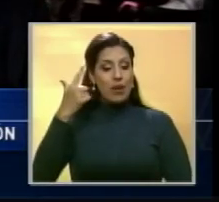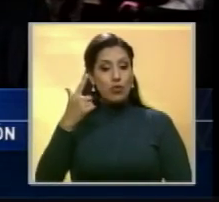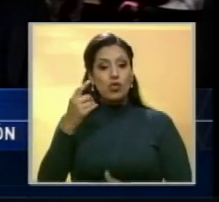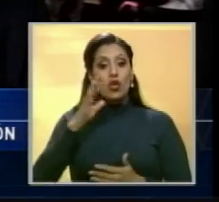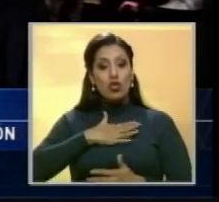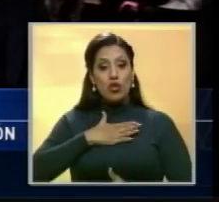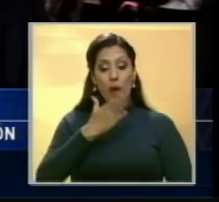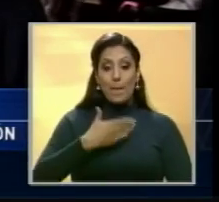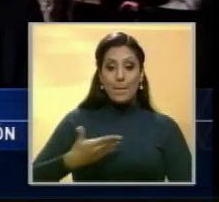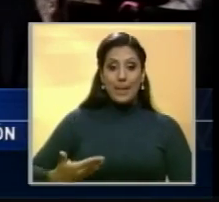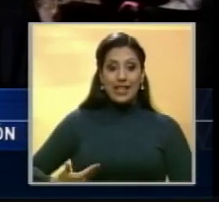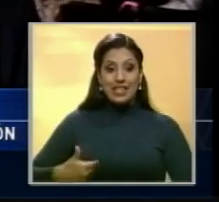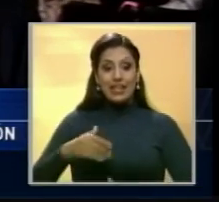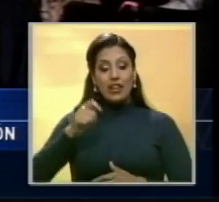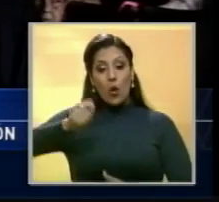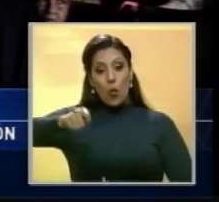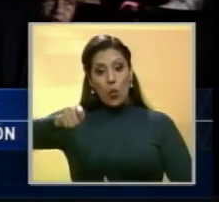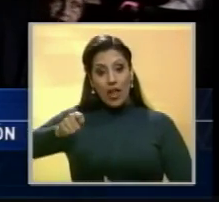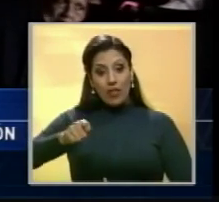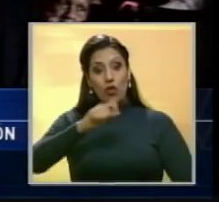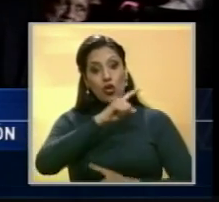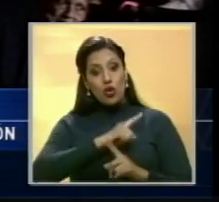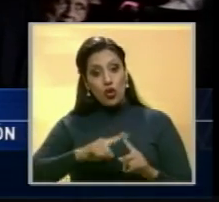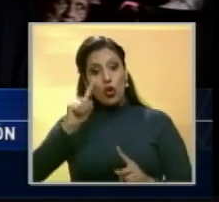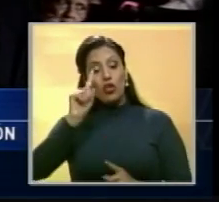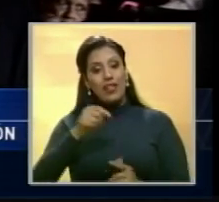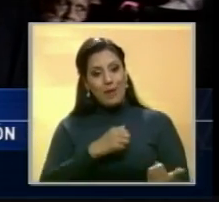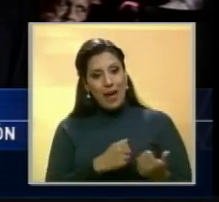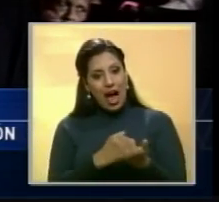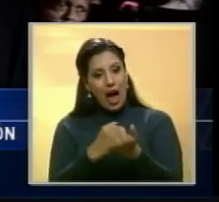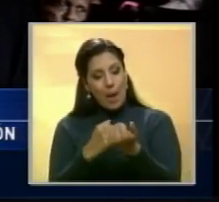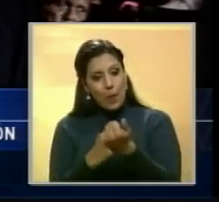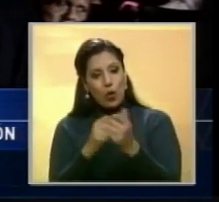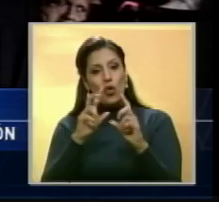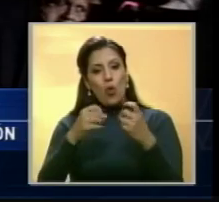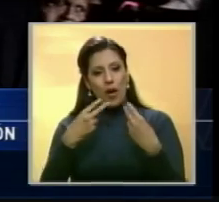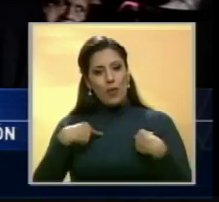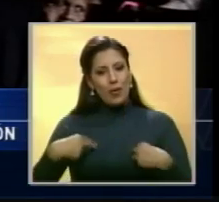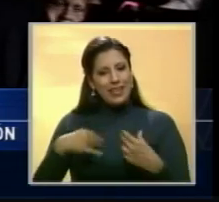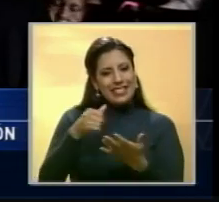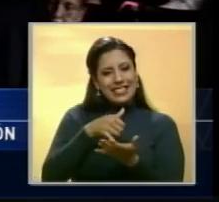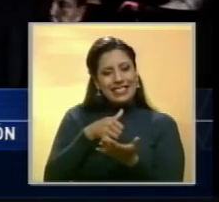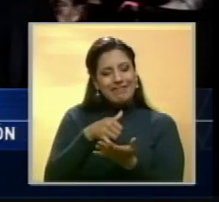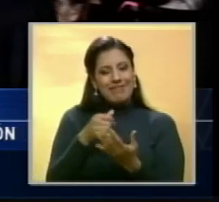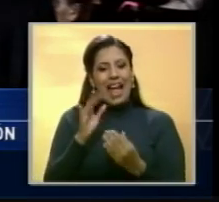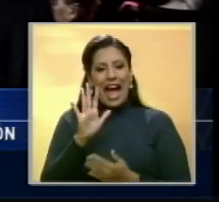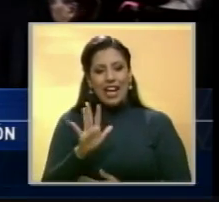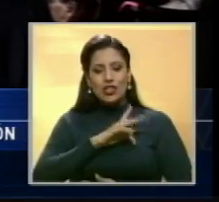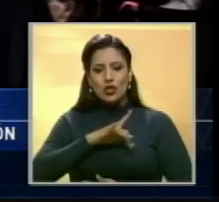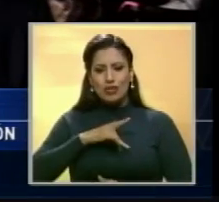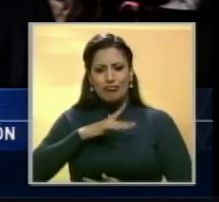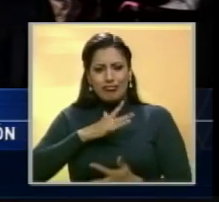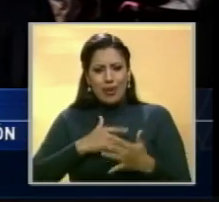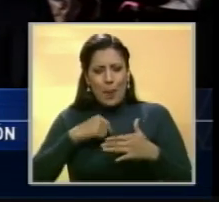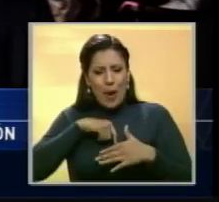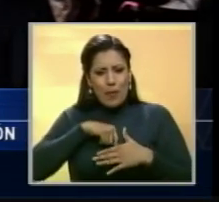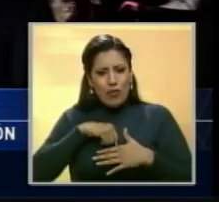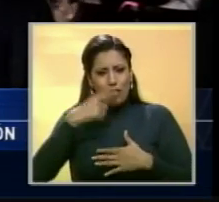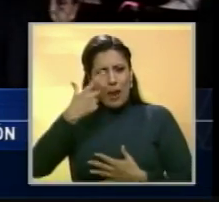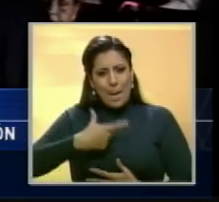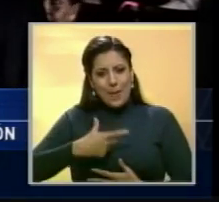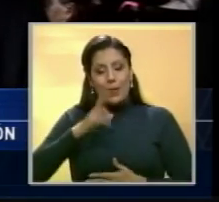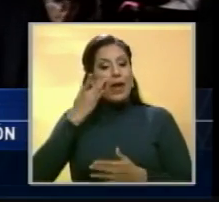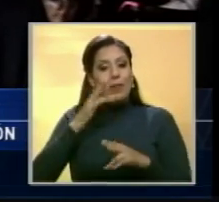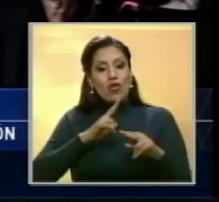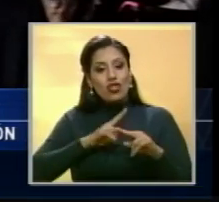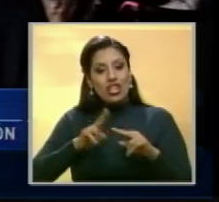como presidente de la mesa de jurado y al mismo tiempo contribuyendo a una causa tan humana y tan sensible que nos toca lo más profundo de nuestro ser, como son